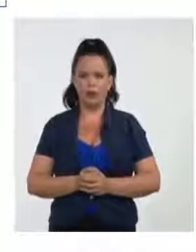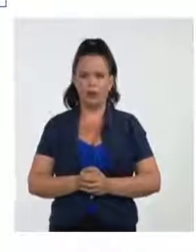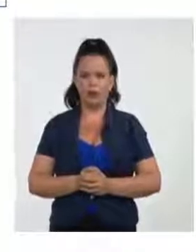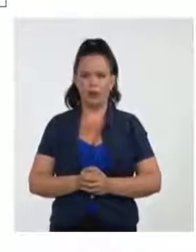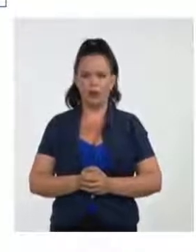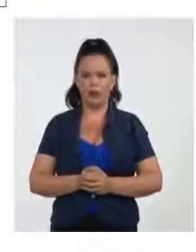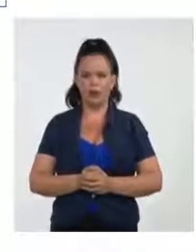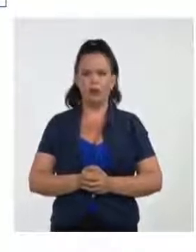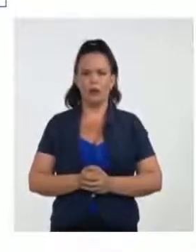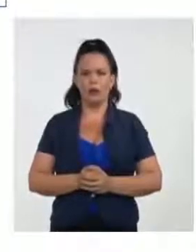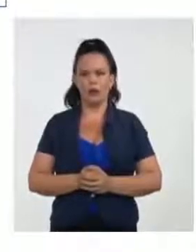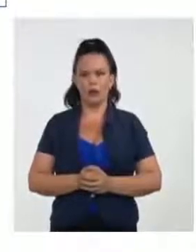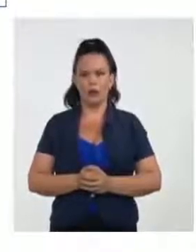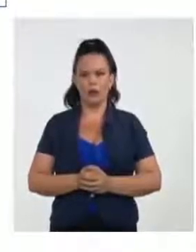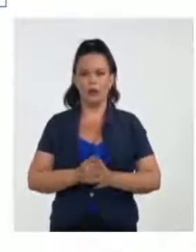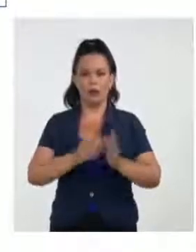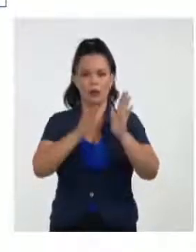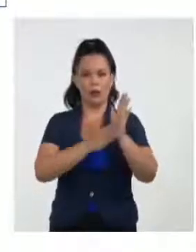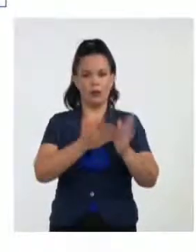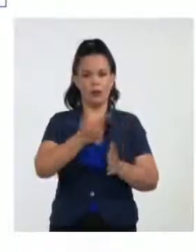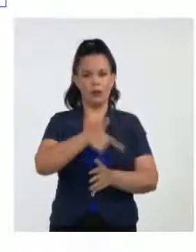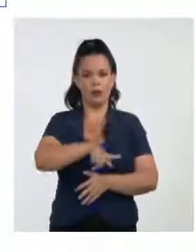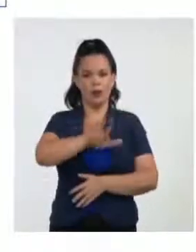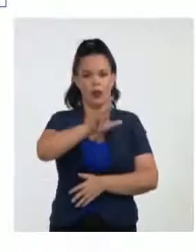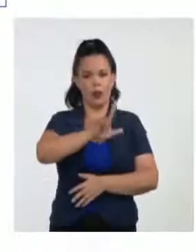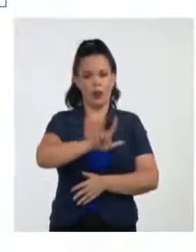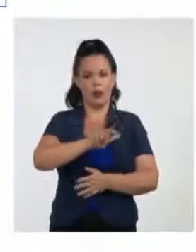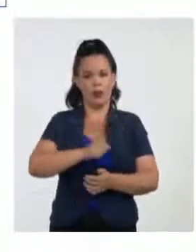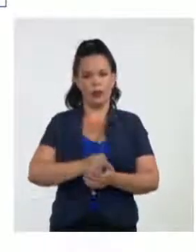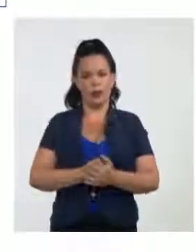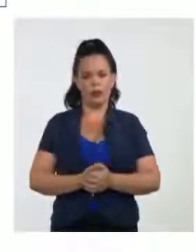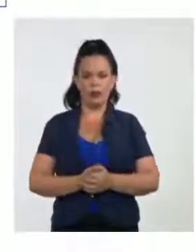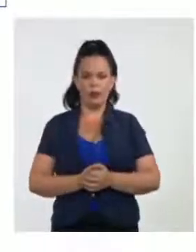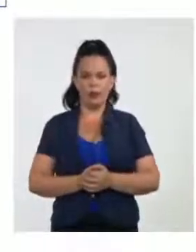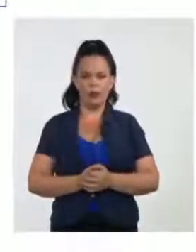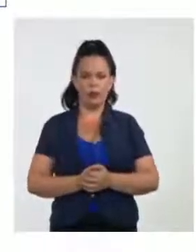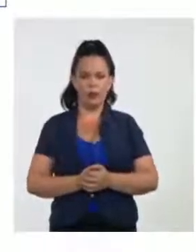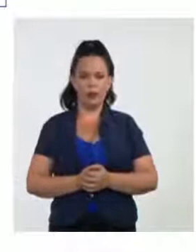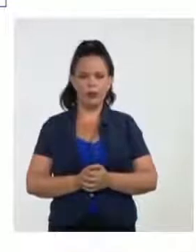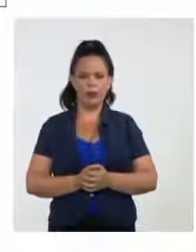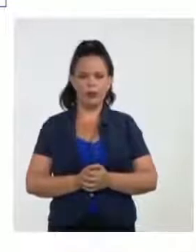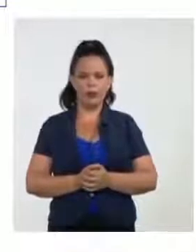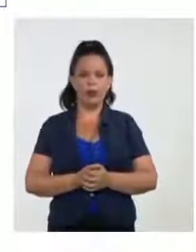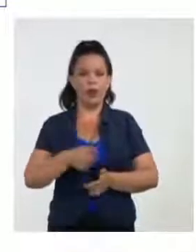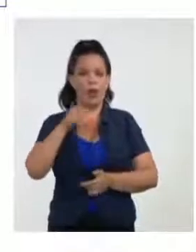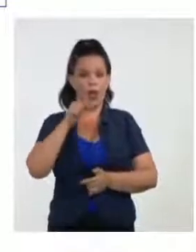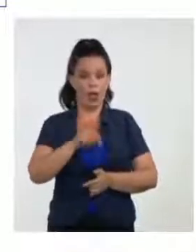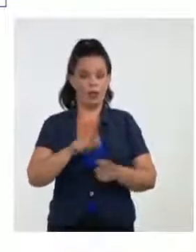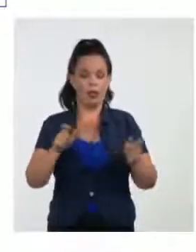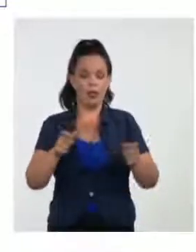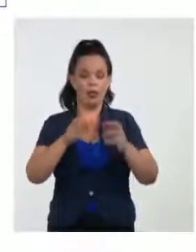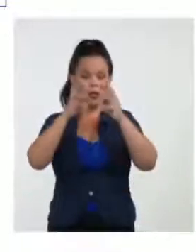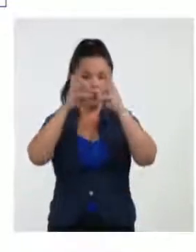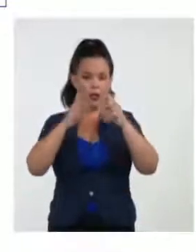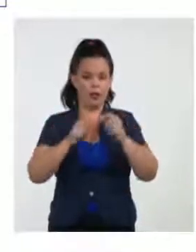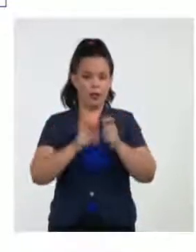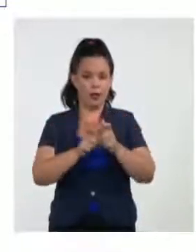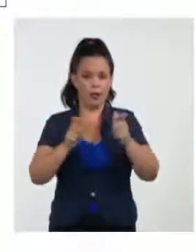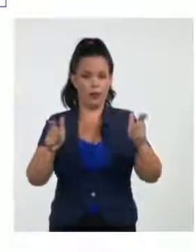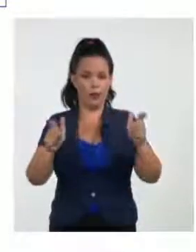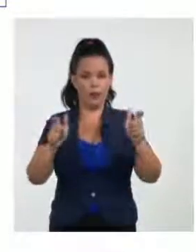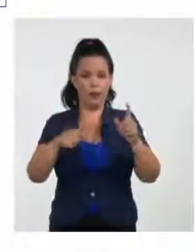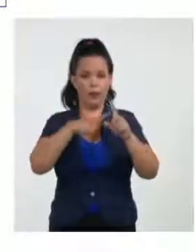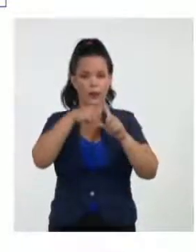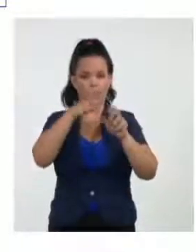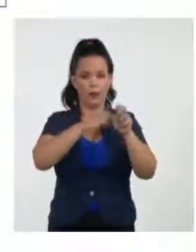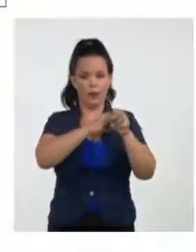Solamente decir que julio, que es el mes de un comportamiento, de una incidencia mayor en nuestro país, se promedian nada más